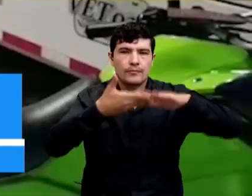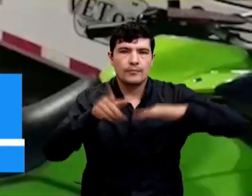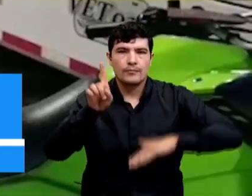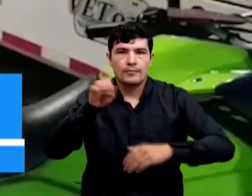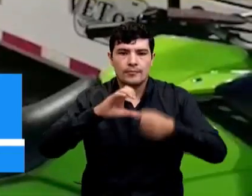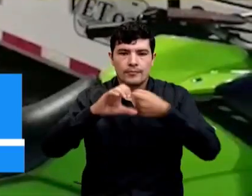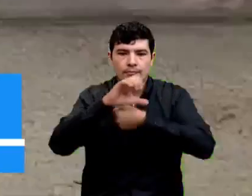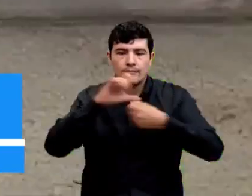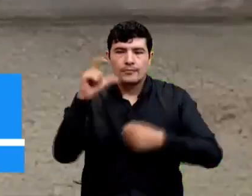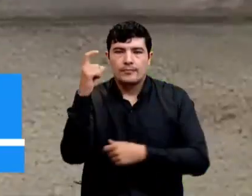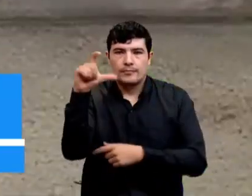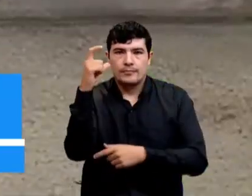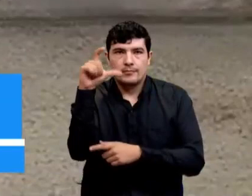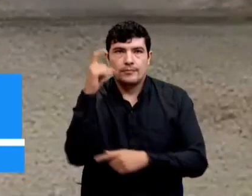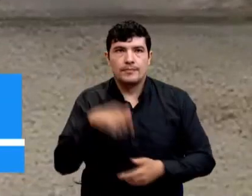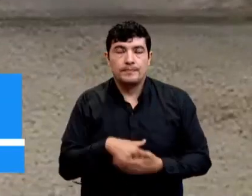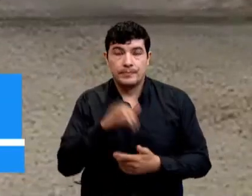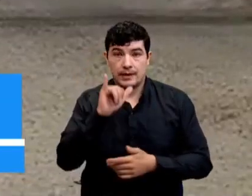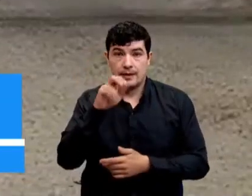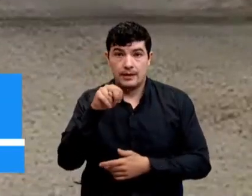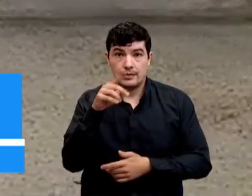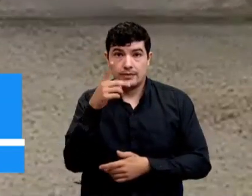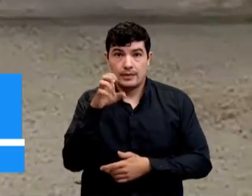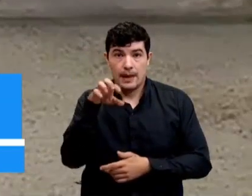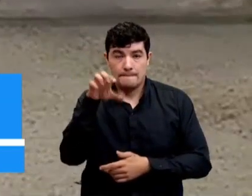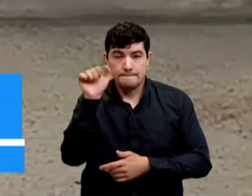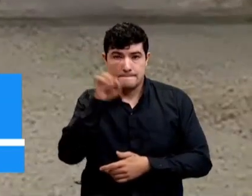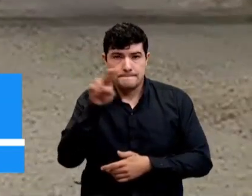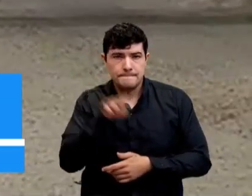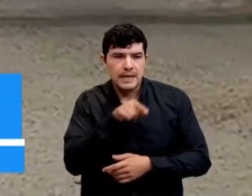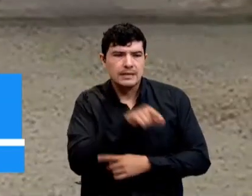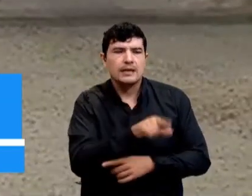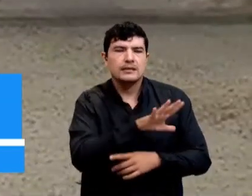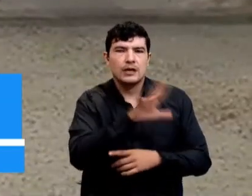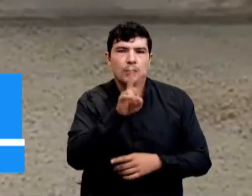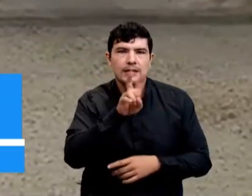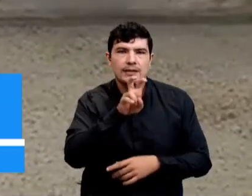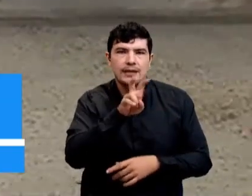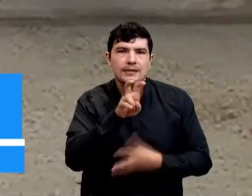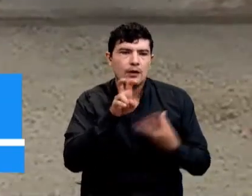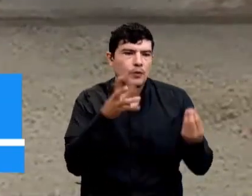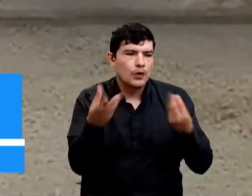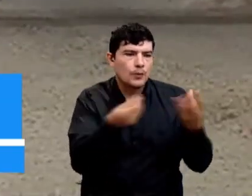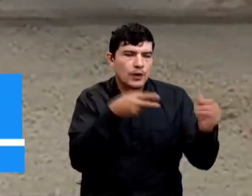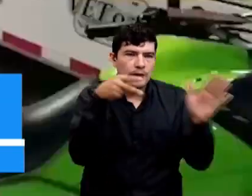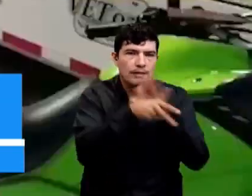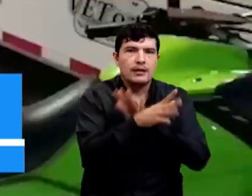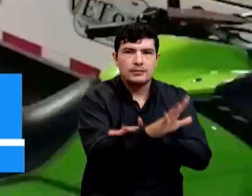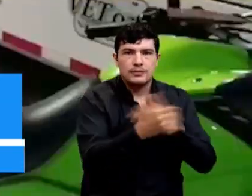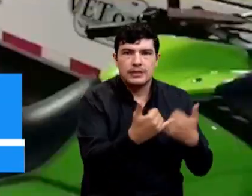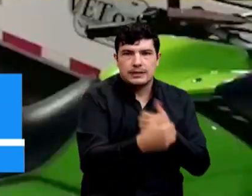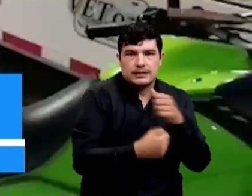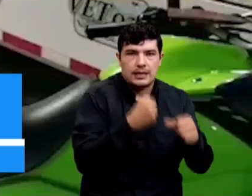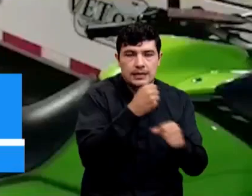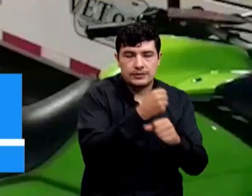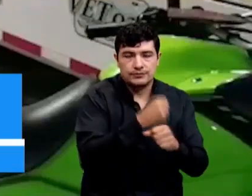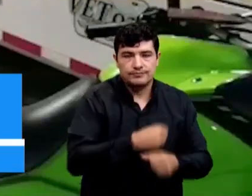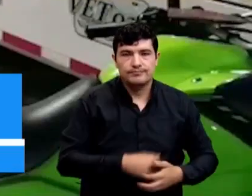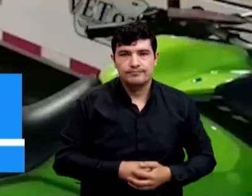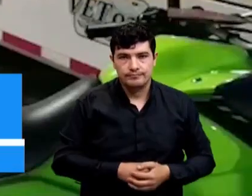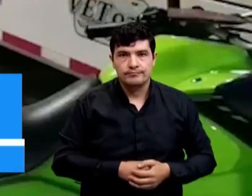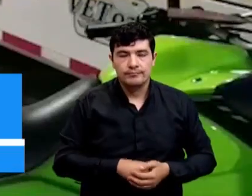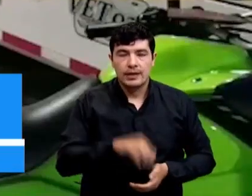de Cúcuta, donde según Indepaz ocurrió la masacre número 57 de este año, al señalar que tres personas perdieron la